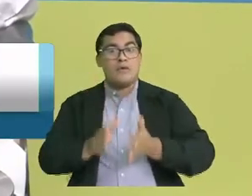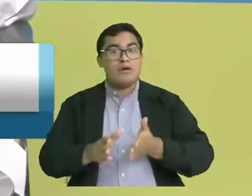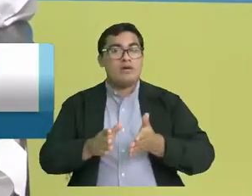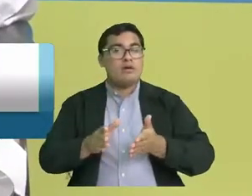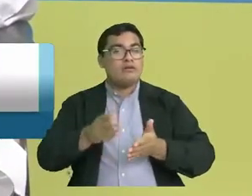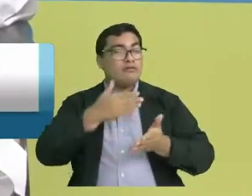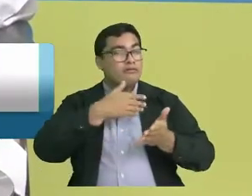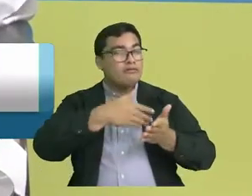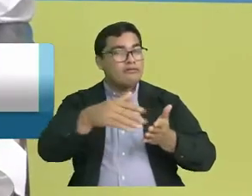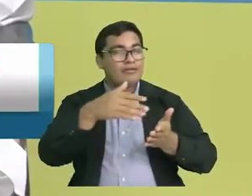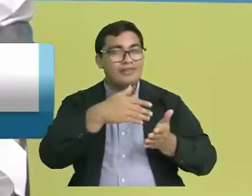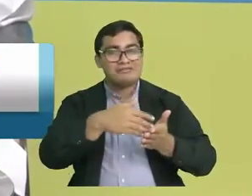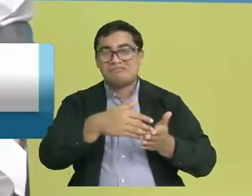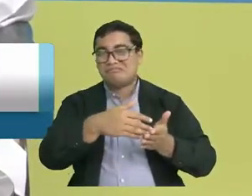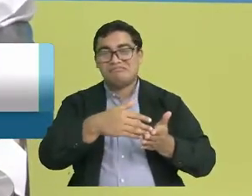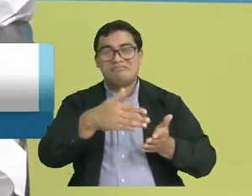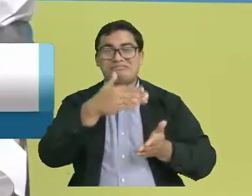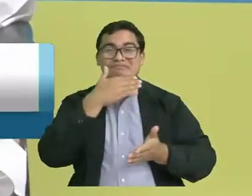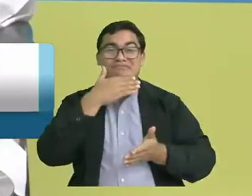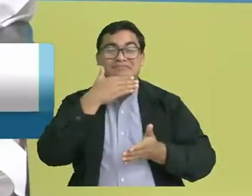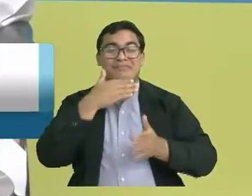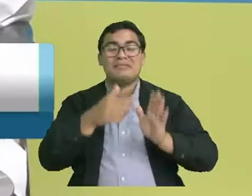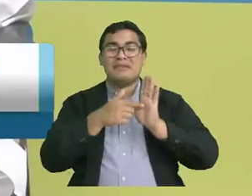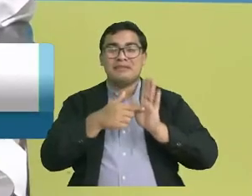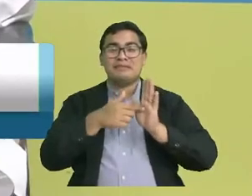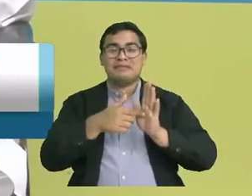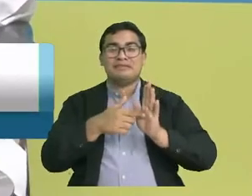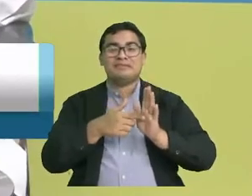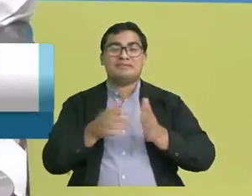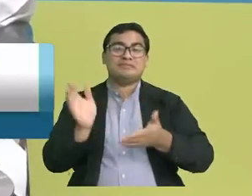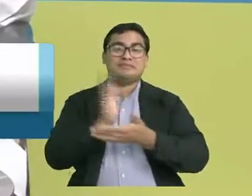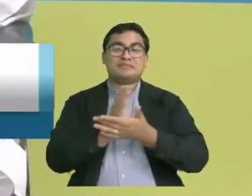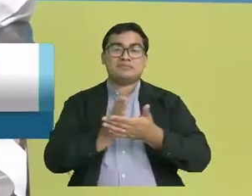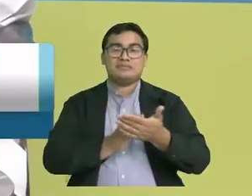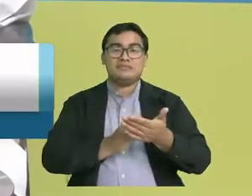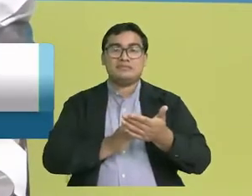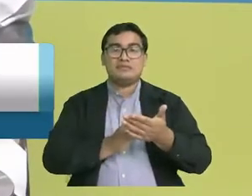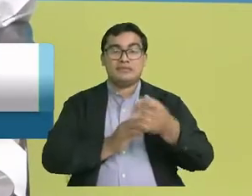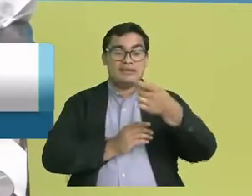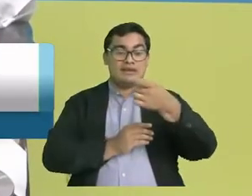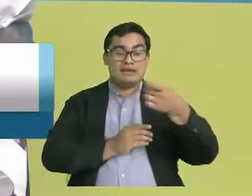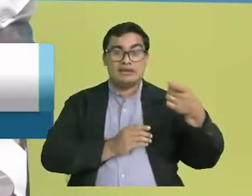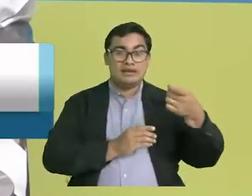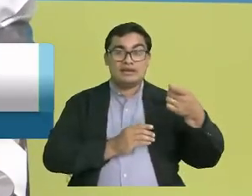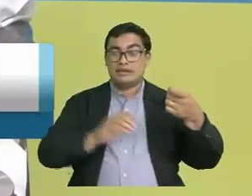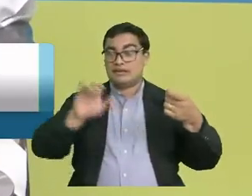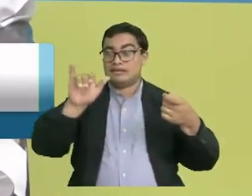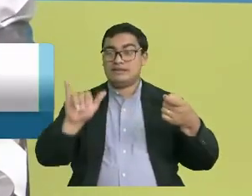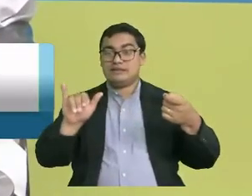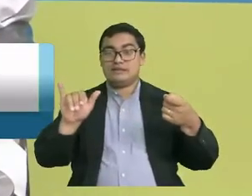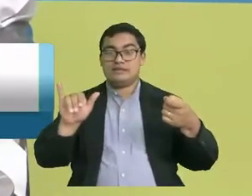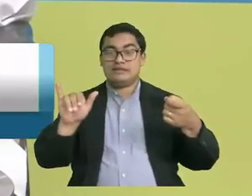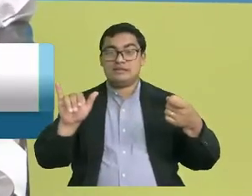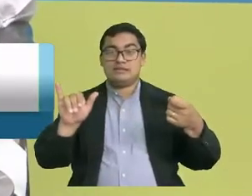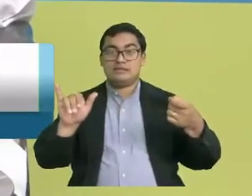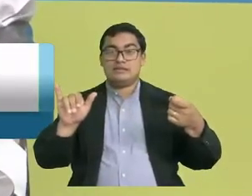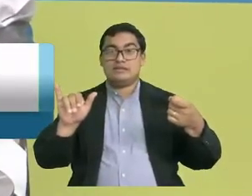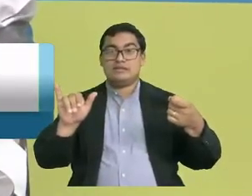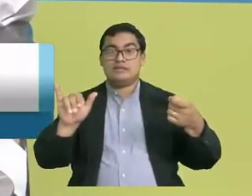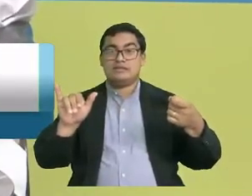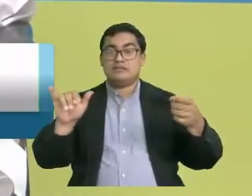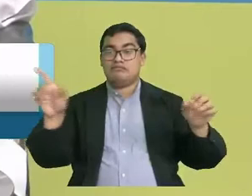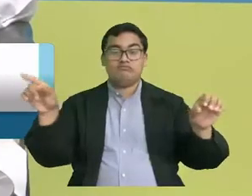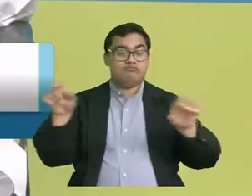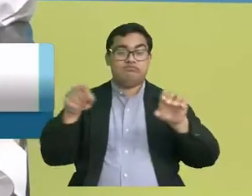sencilla, porque en algunas ocasiones, ese cromosoma X o ese cromosoma Y puede llevar